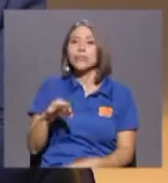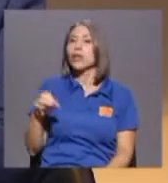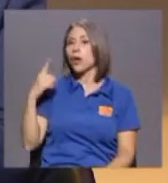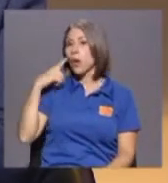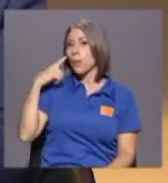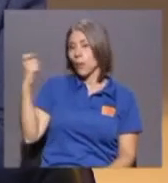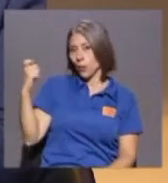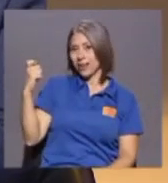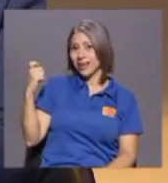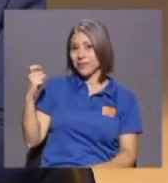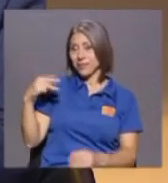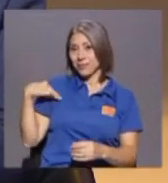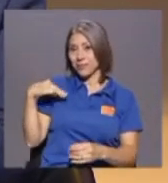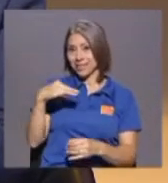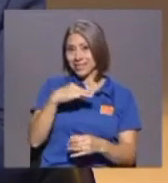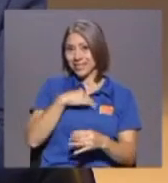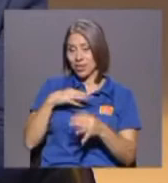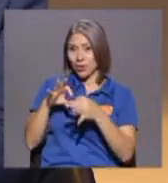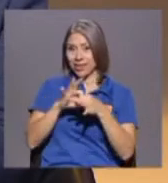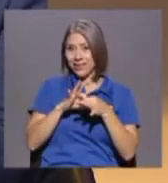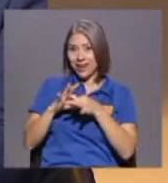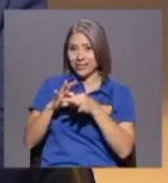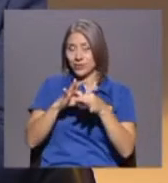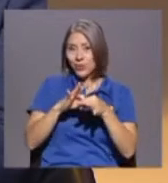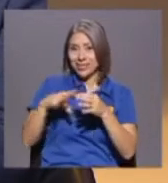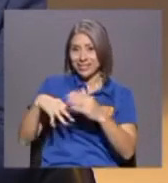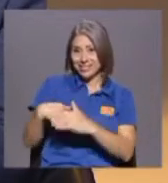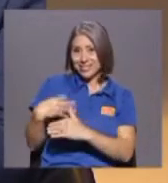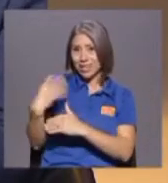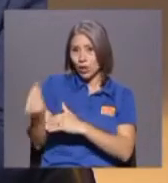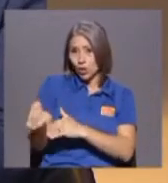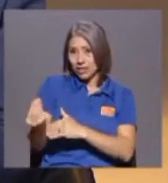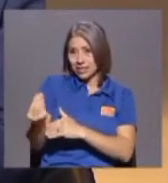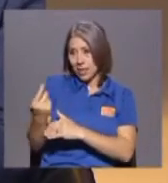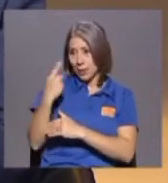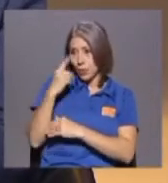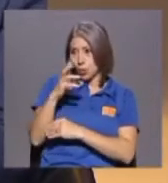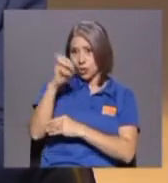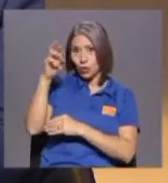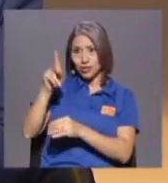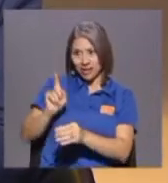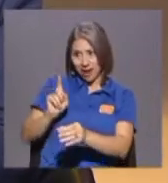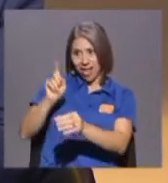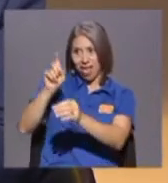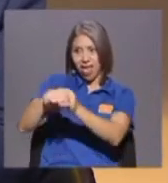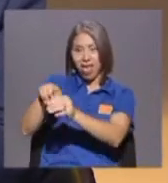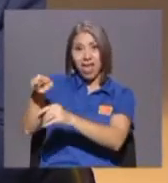Exteriores vio esa incorporación como una apertura del país hacia África.